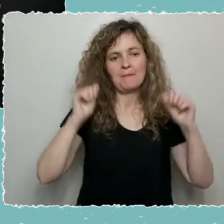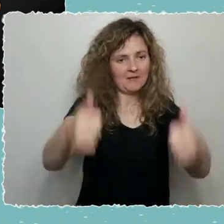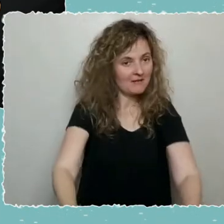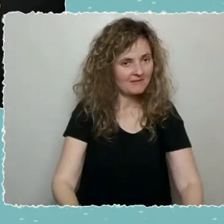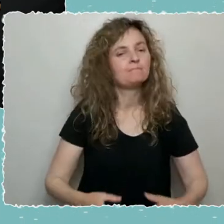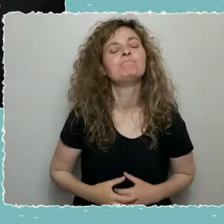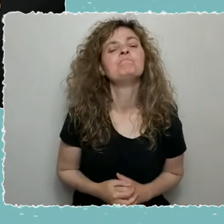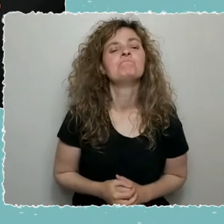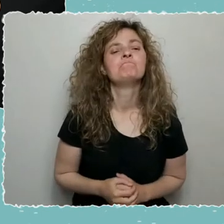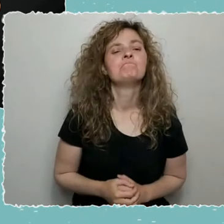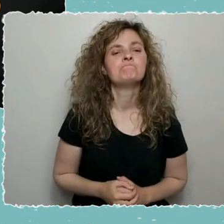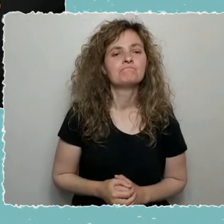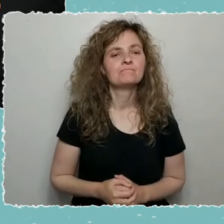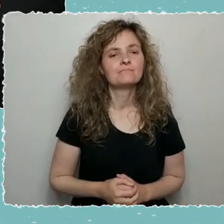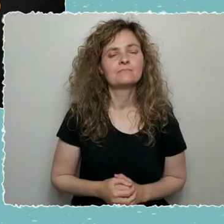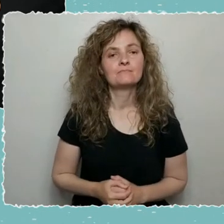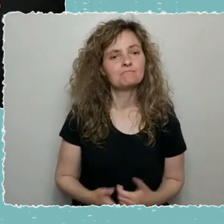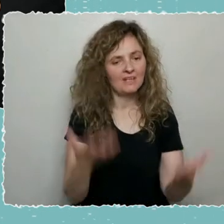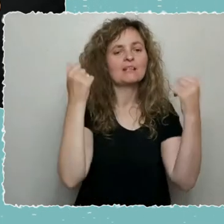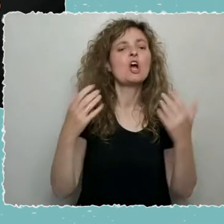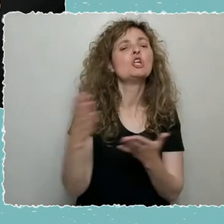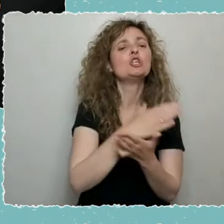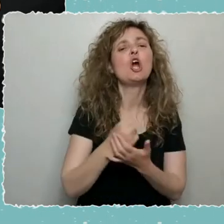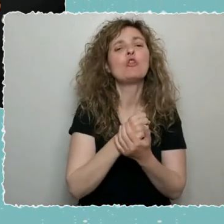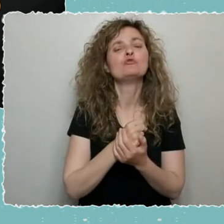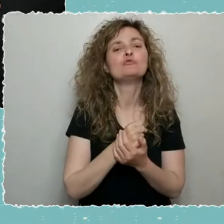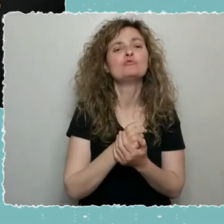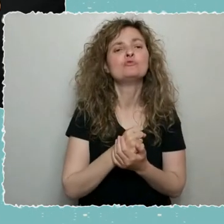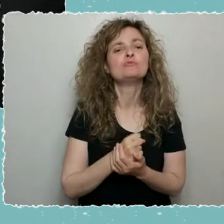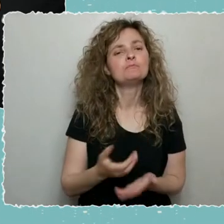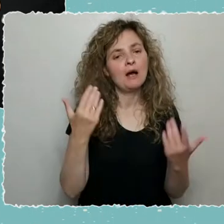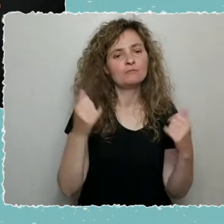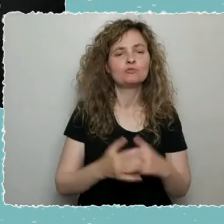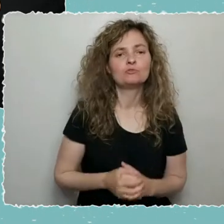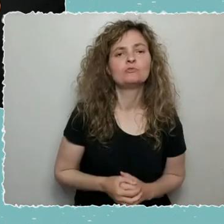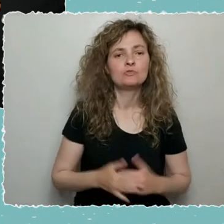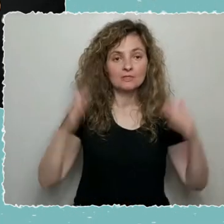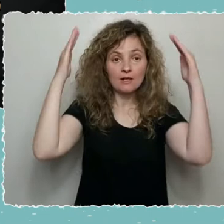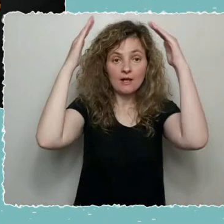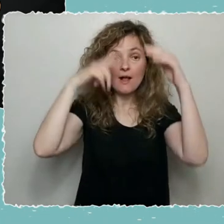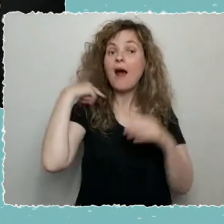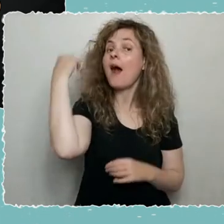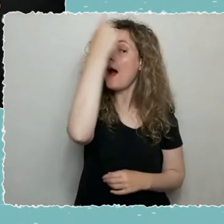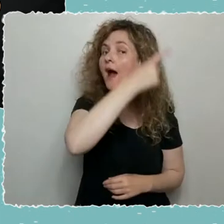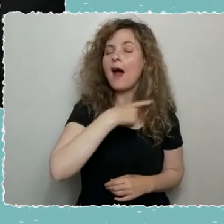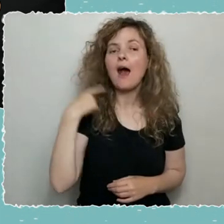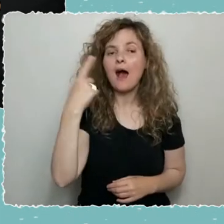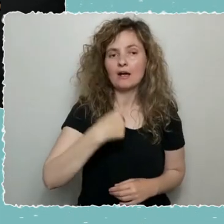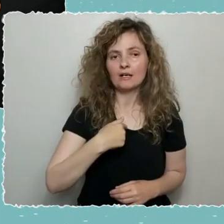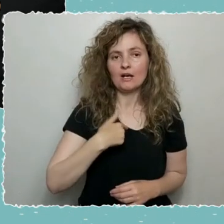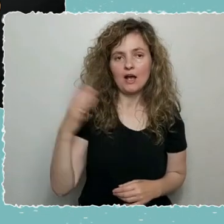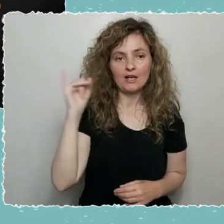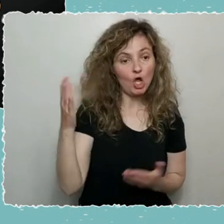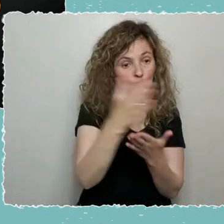imos comezar. Veña, todo mundo cun telladiño. Imos. A cara que teño